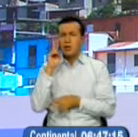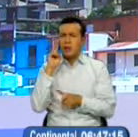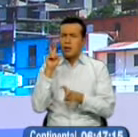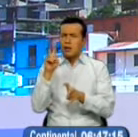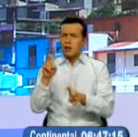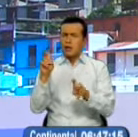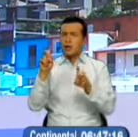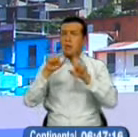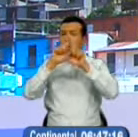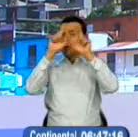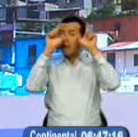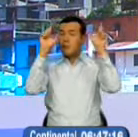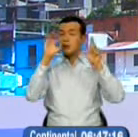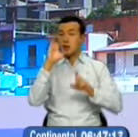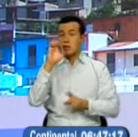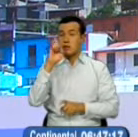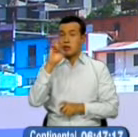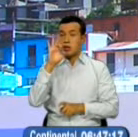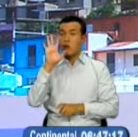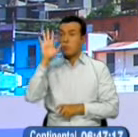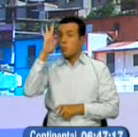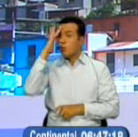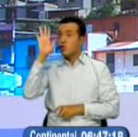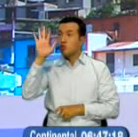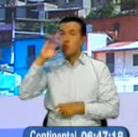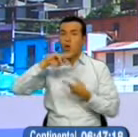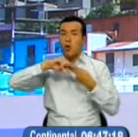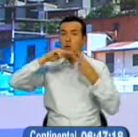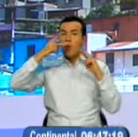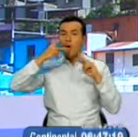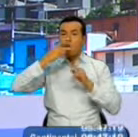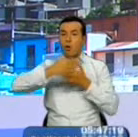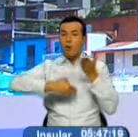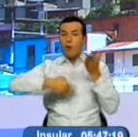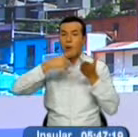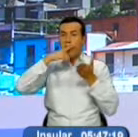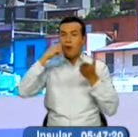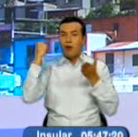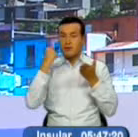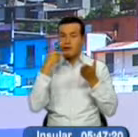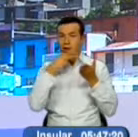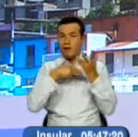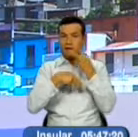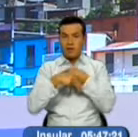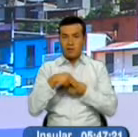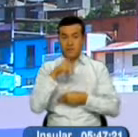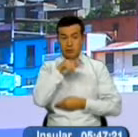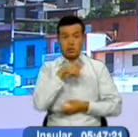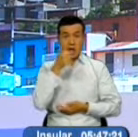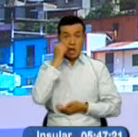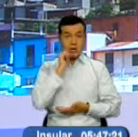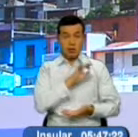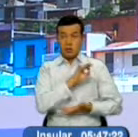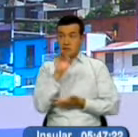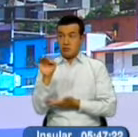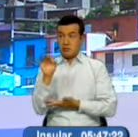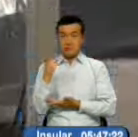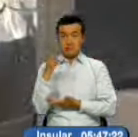que se realiza a Sedatos por supuesta falsificación y uso de documentos falsos. Bolivio Córdoba no asistió ayer al